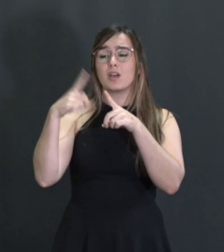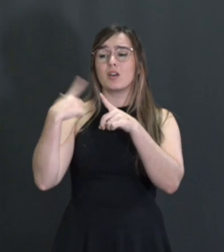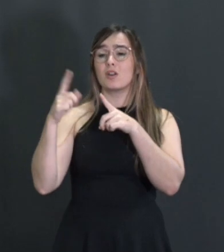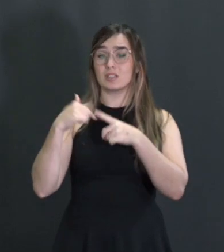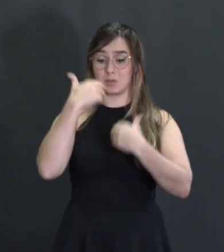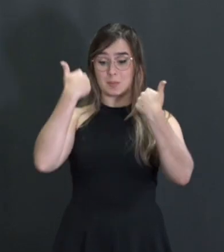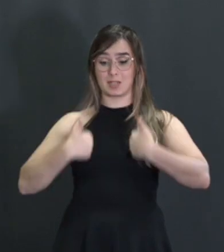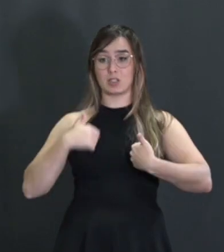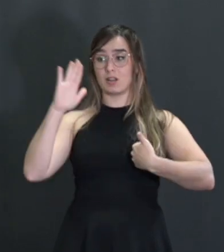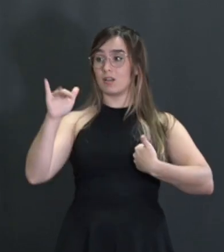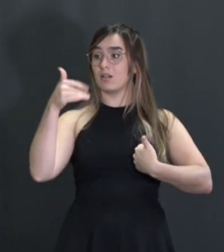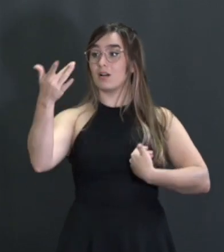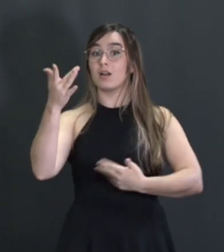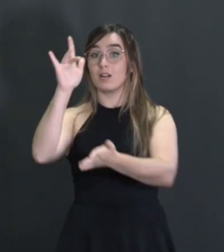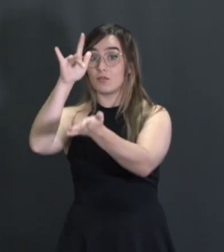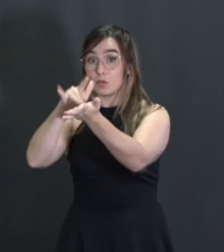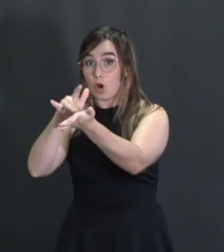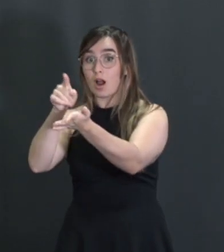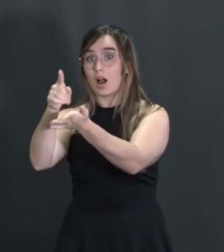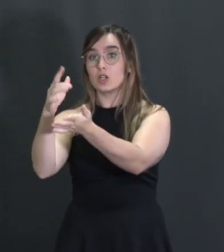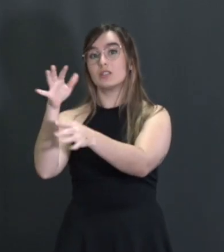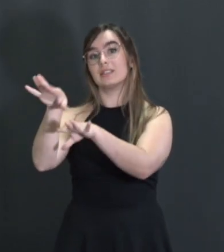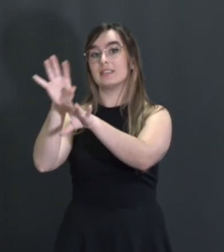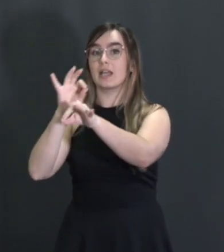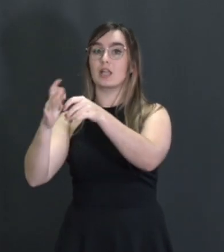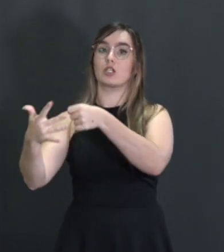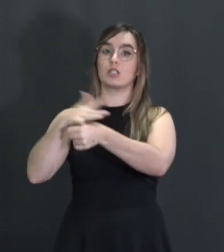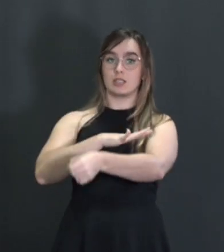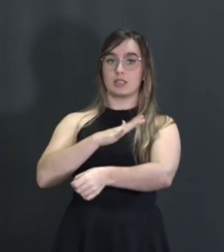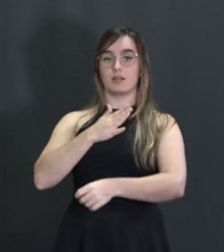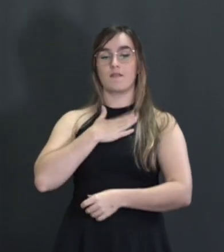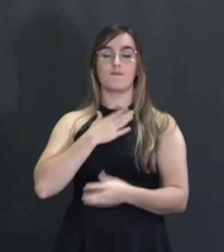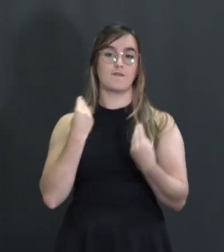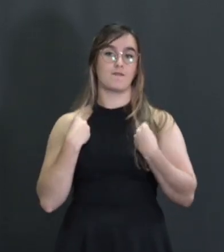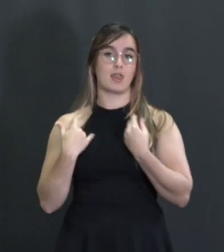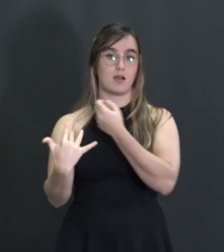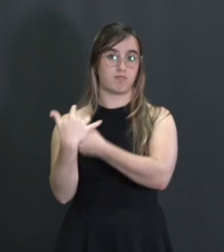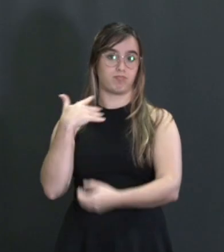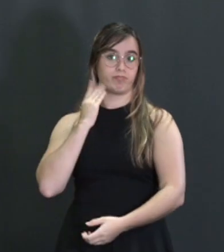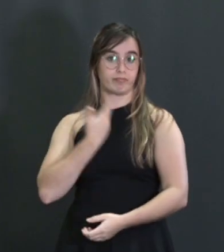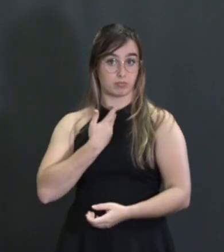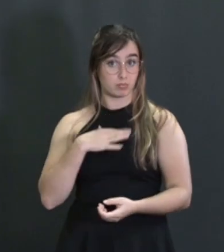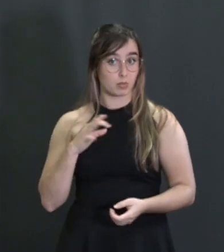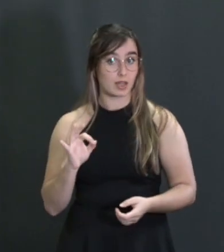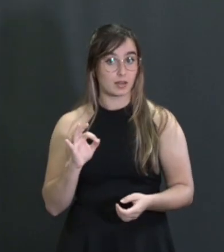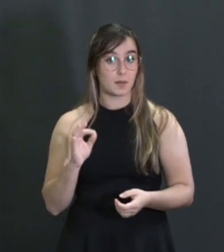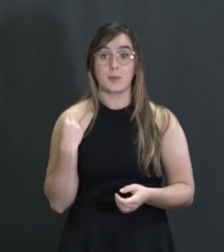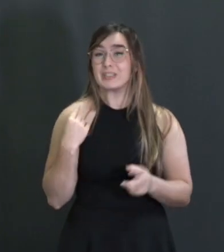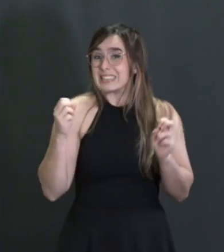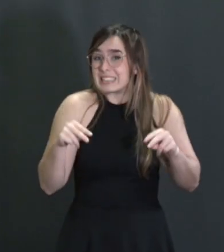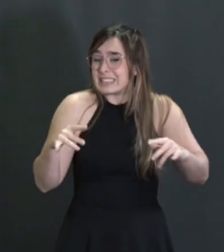la persona que van a decidir sobre nuestras vidas. Sin